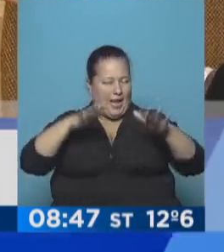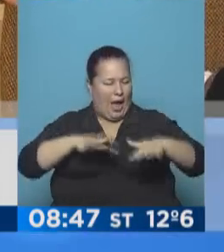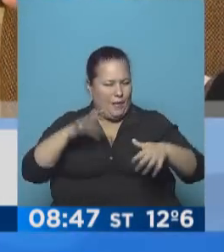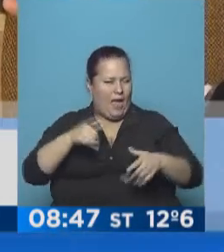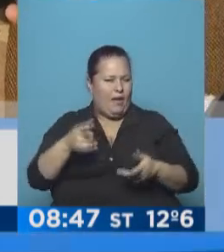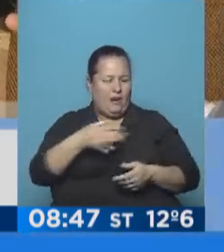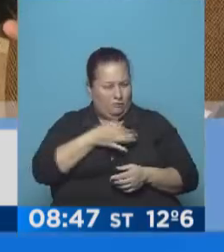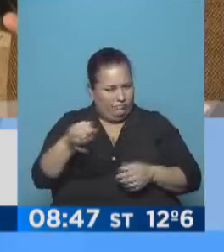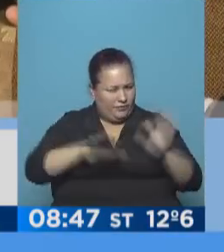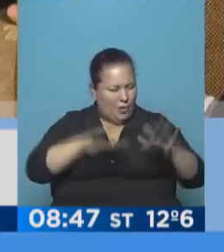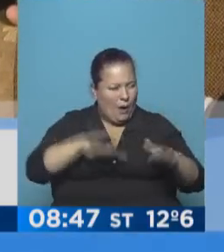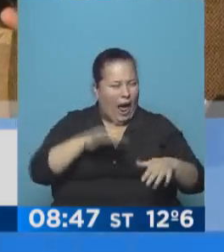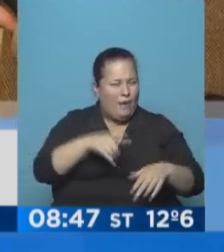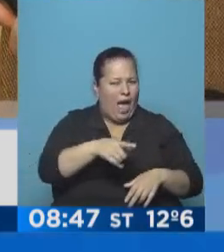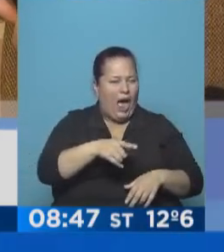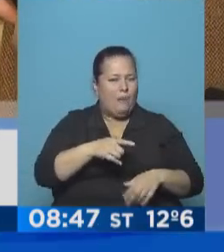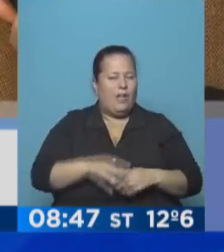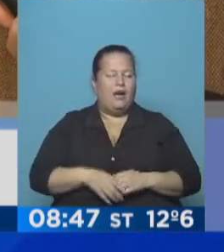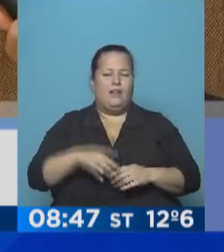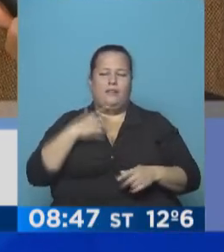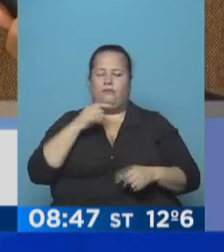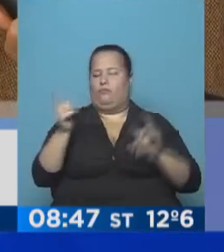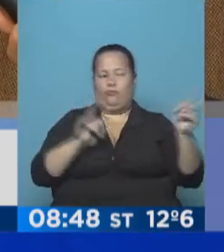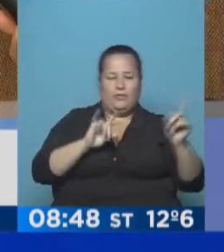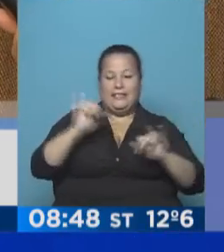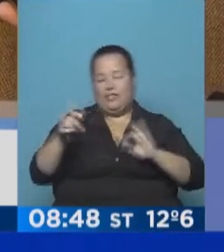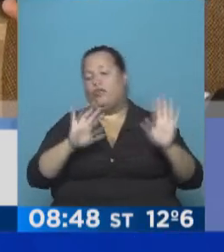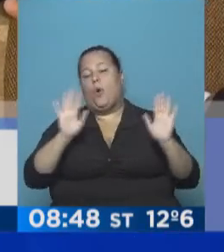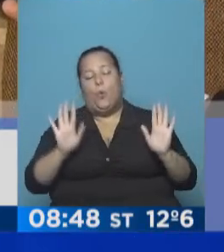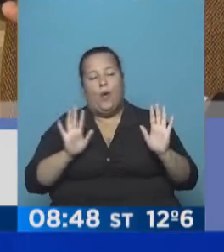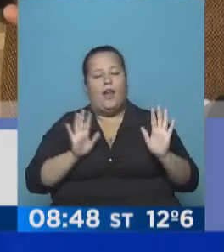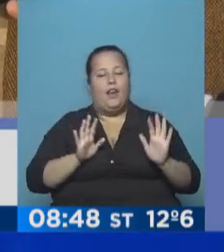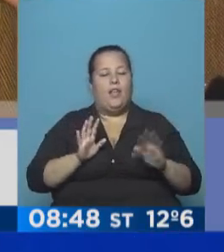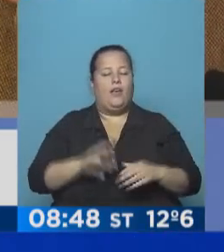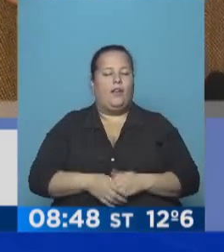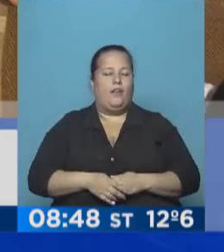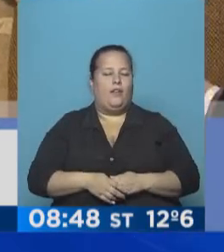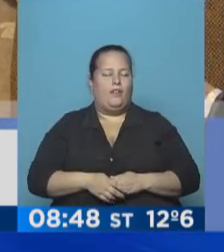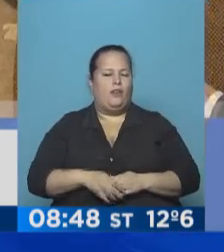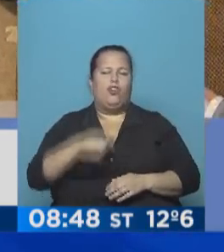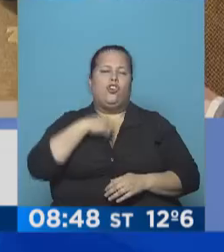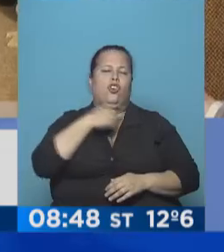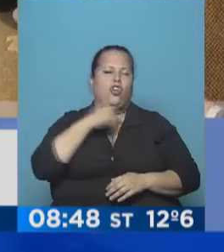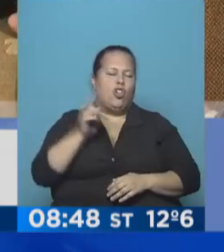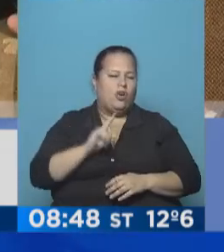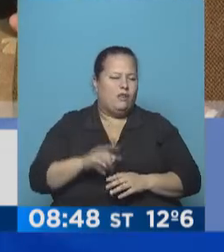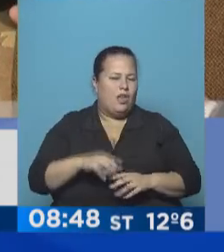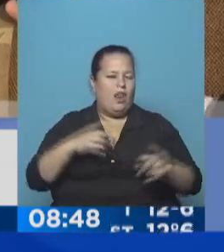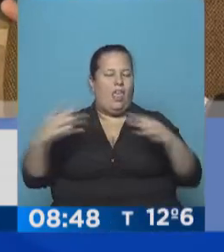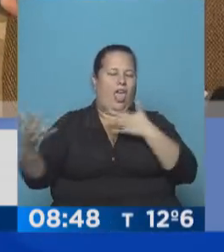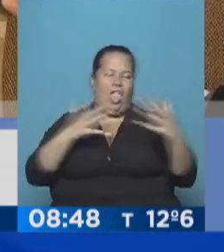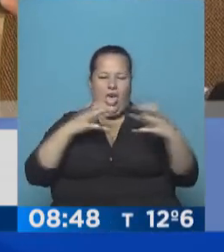Bagú. ¿Son barra bravas los que llevan adelante las brigadas? Bueno, a ver, lejos de generar, de querer tener un